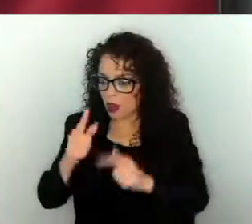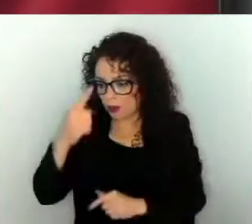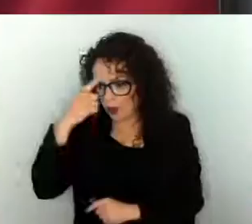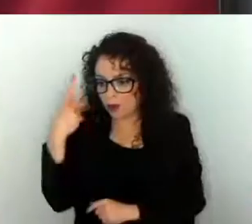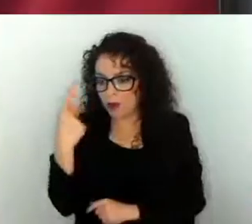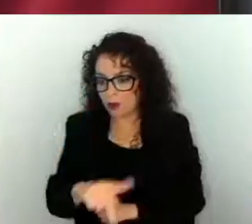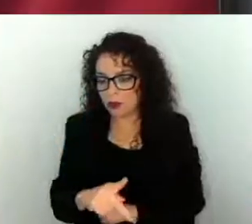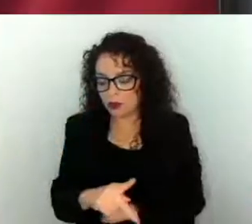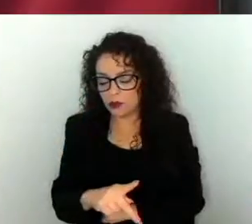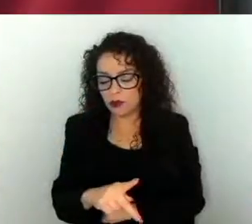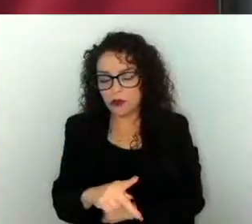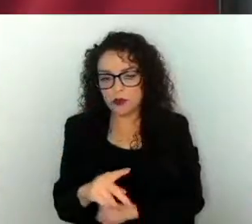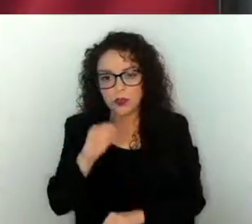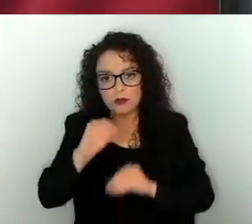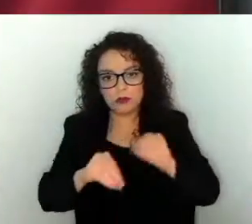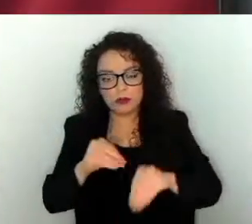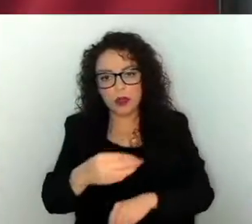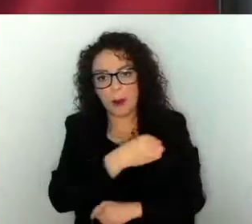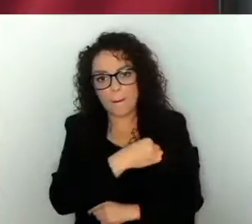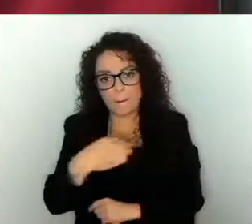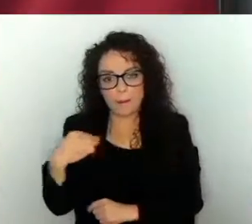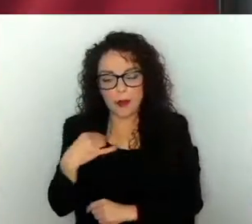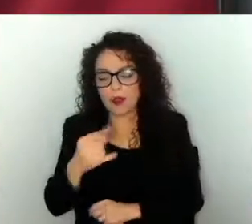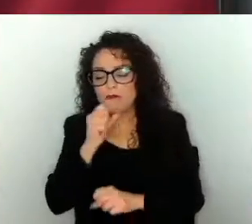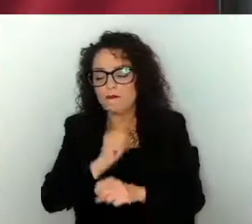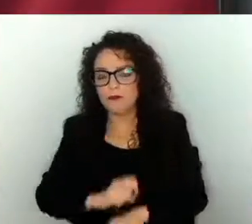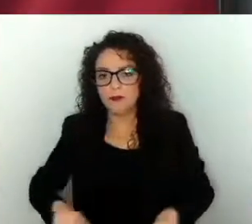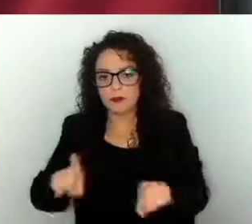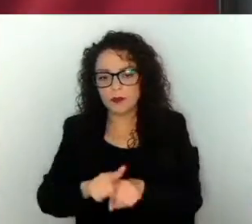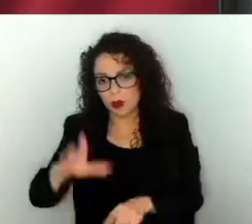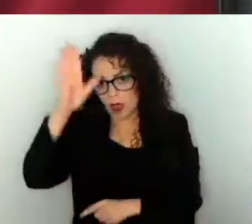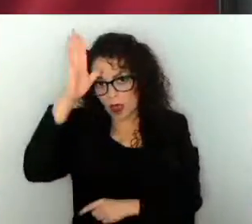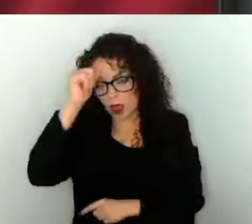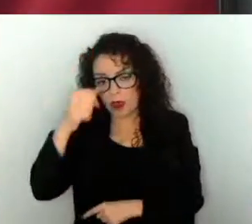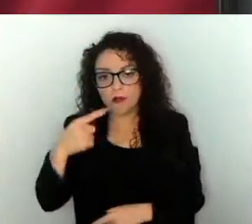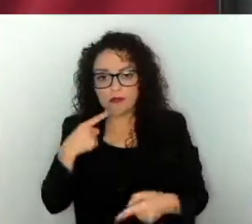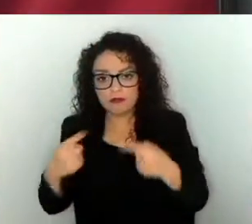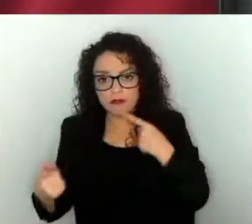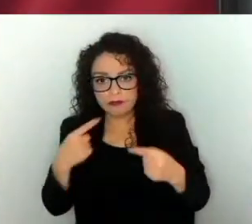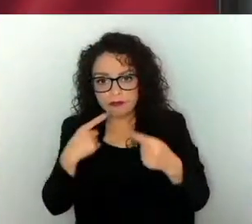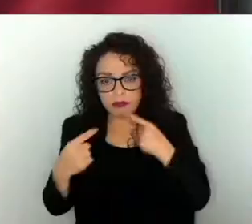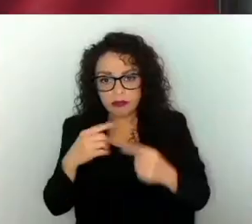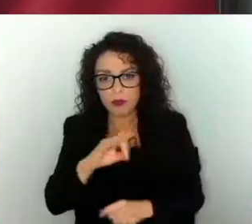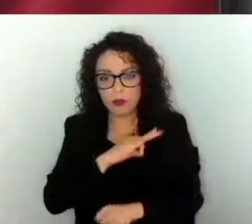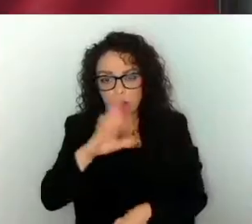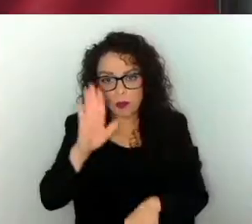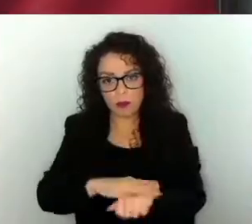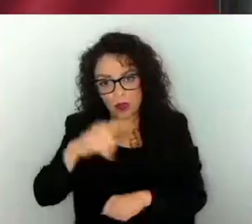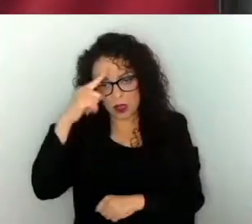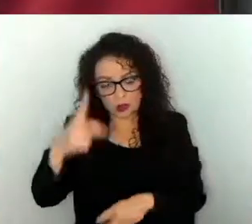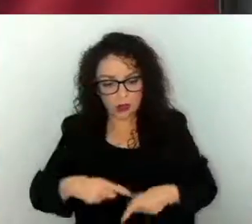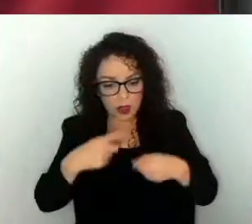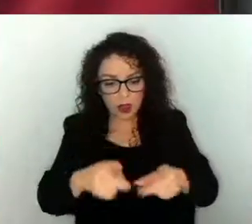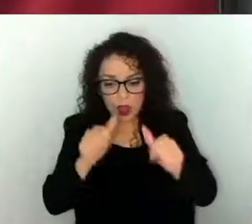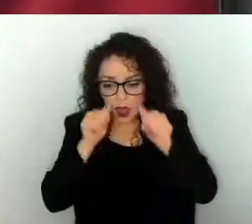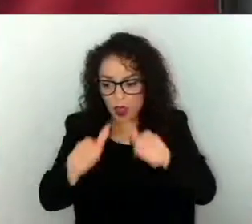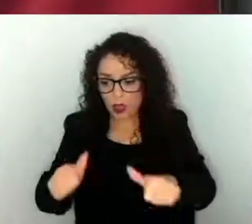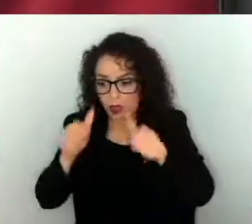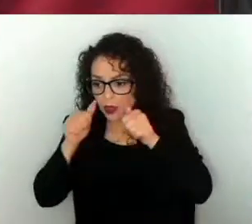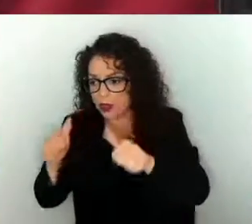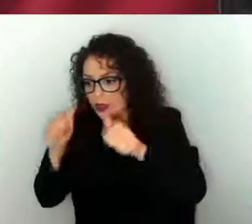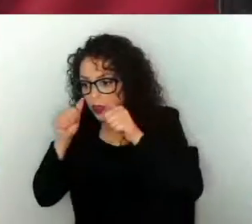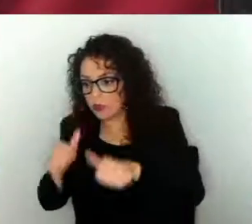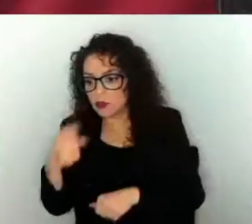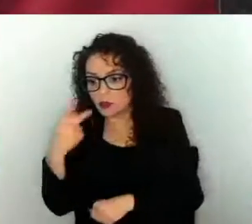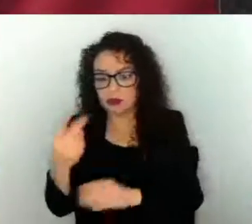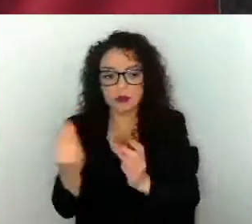numérica y también el lugar de conformación de los acuerdos para facilitar la atención de las funciones que corresponden a la